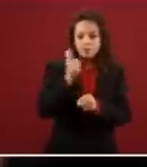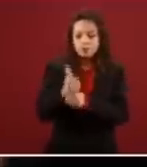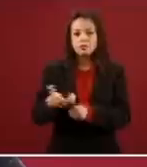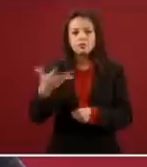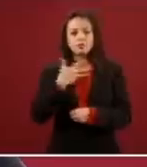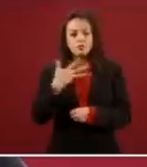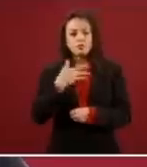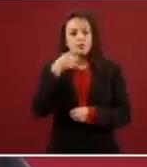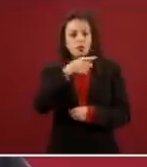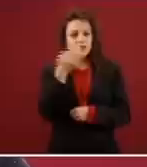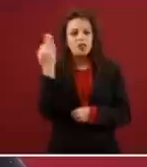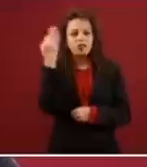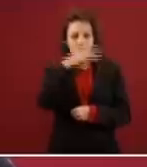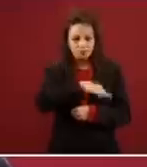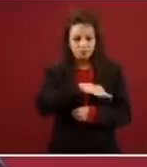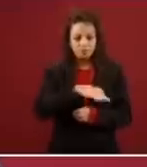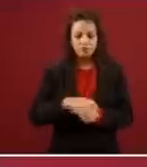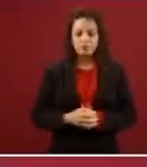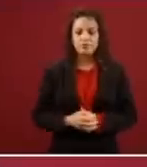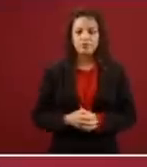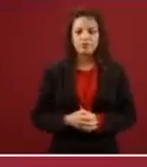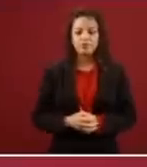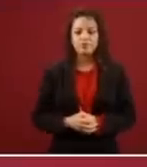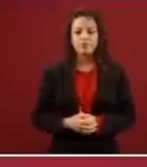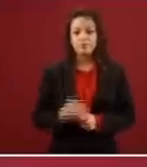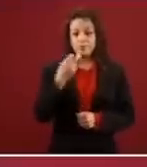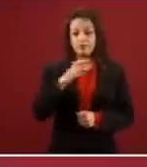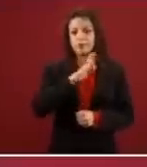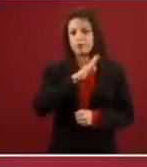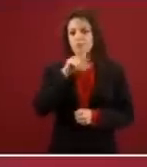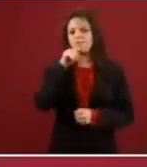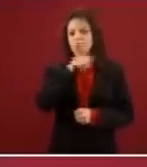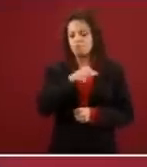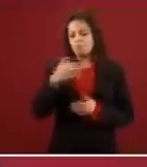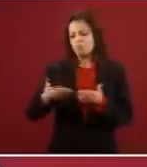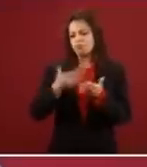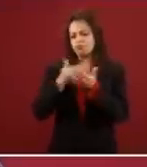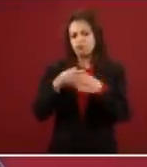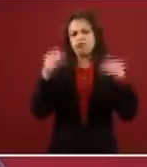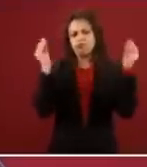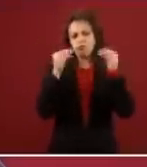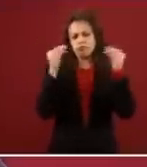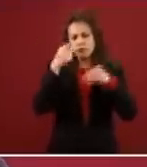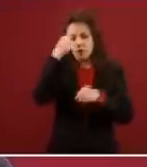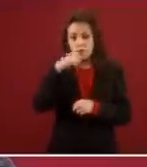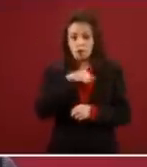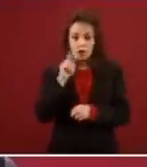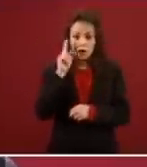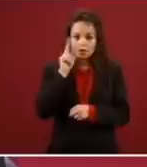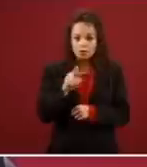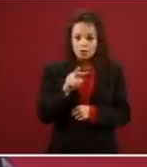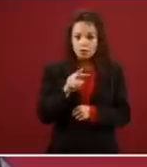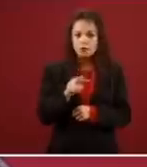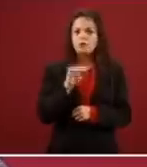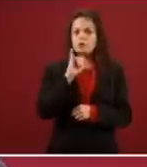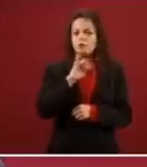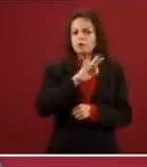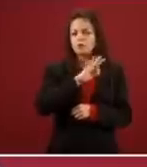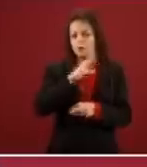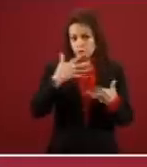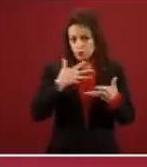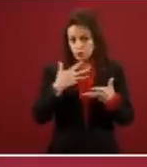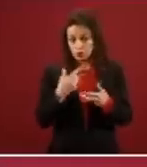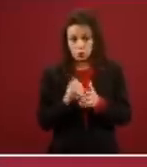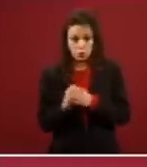y poder presentar las querellas respectivas en donde podamos acreditar por un lado la